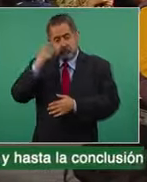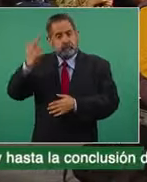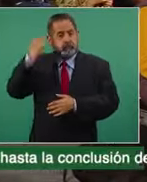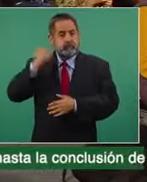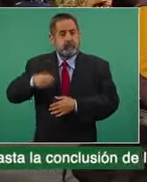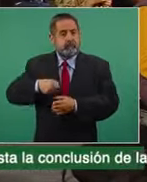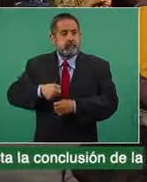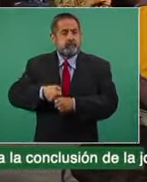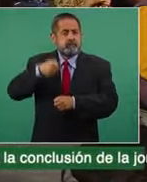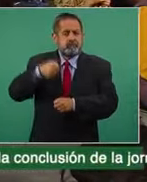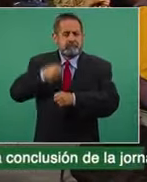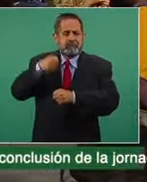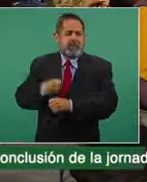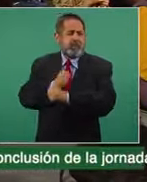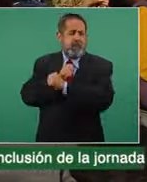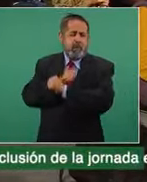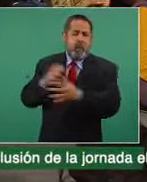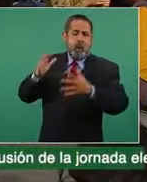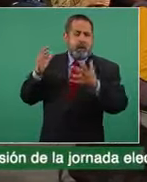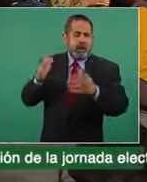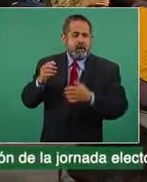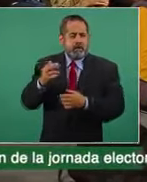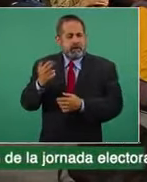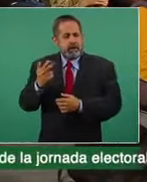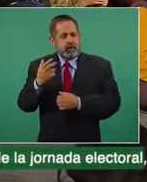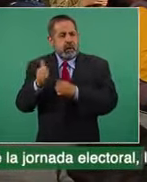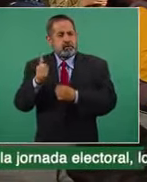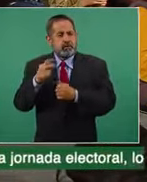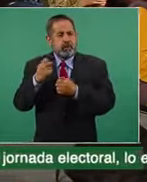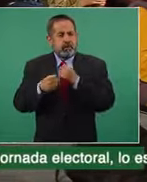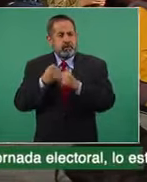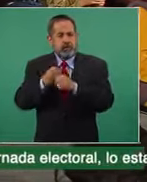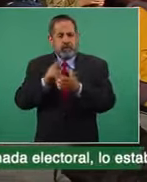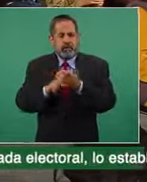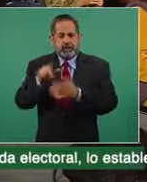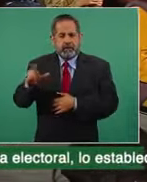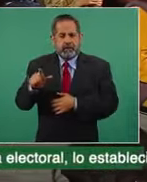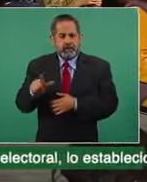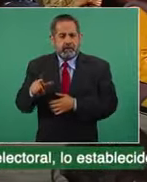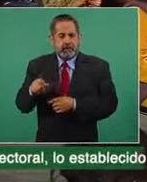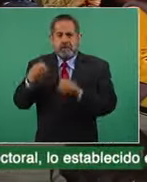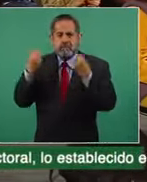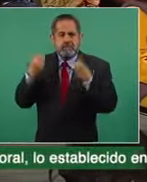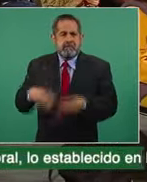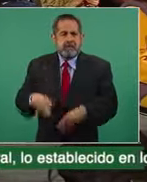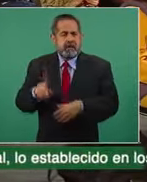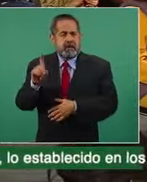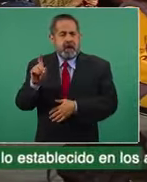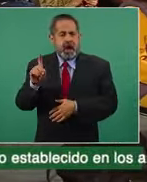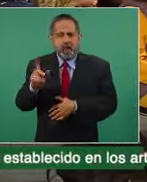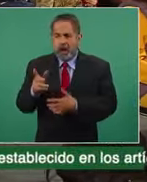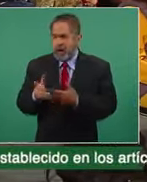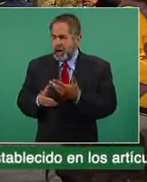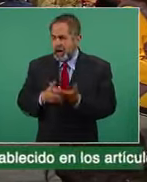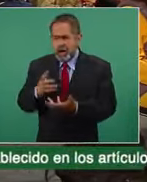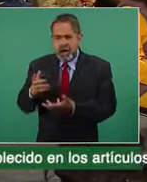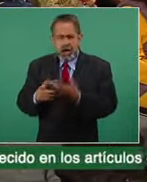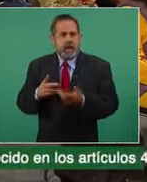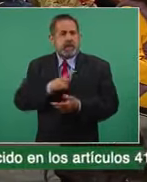el 25 de agosto de 2017 y que nos ha dejado sin el derecho humano al agua, que debe ser